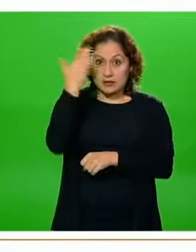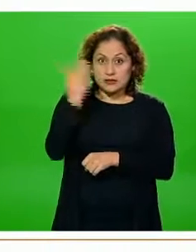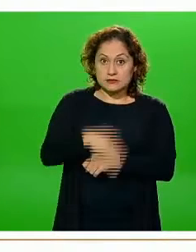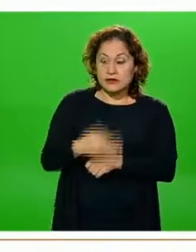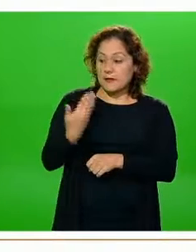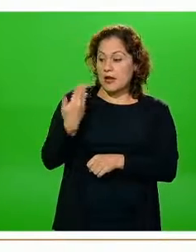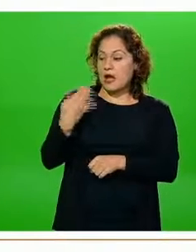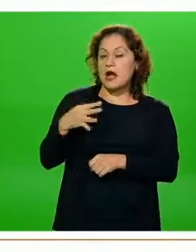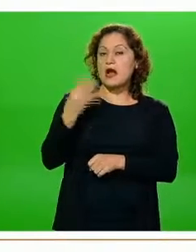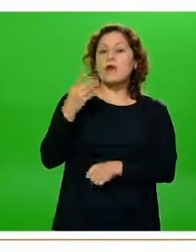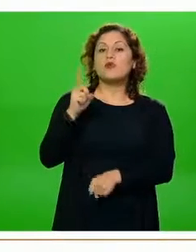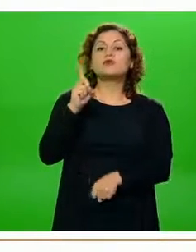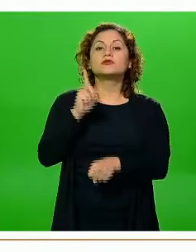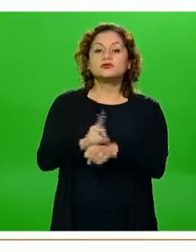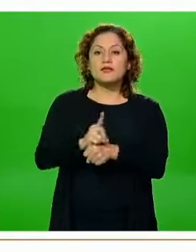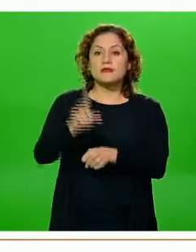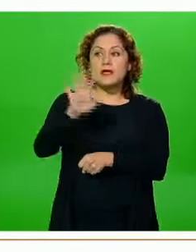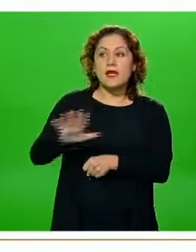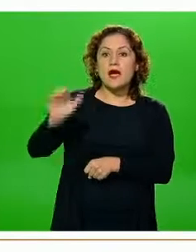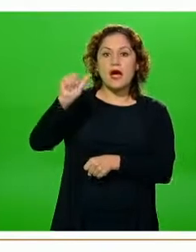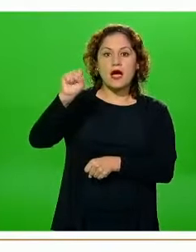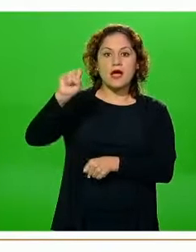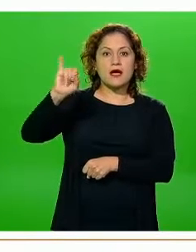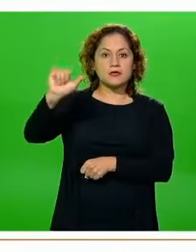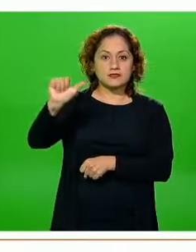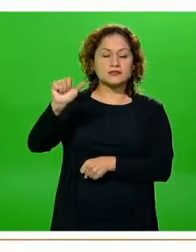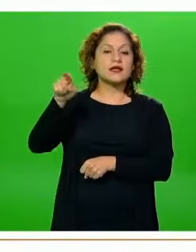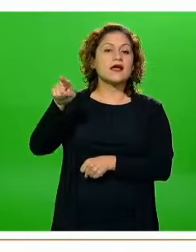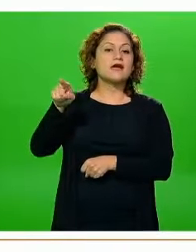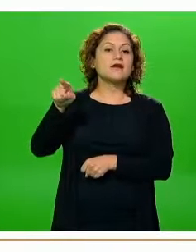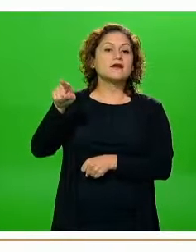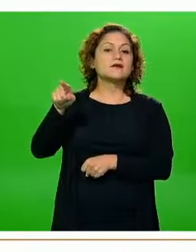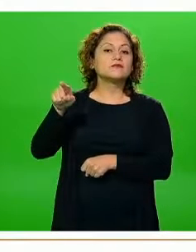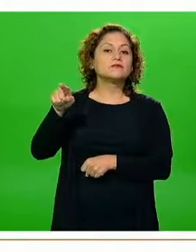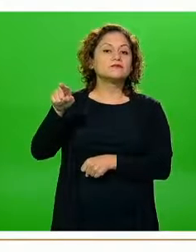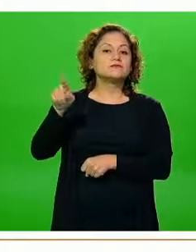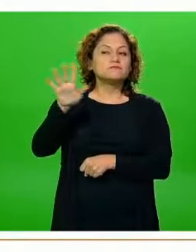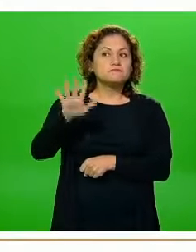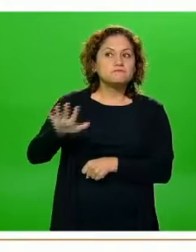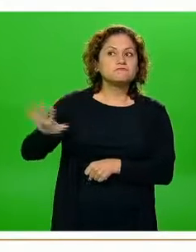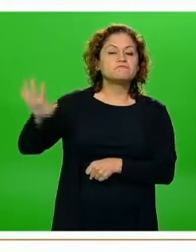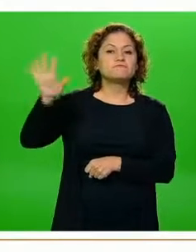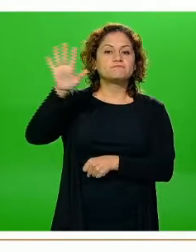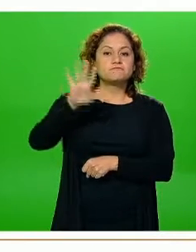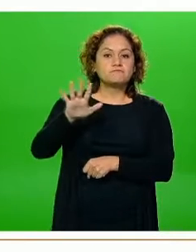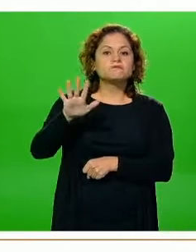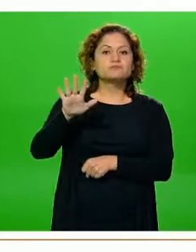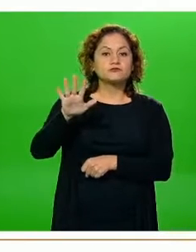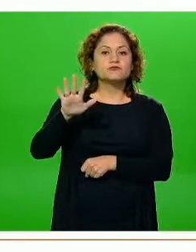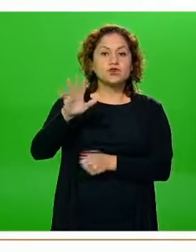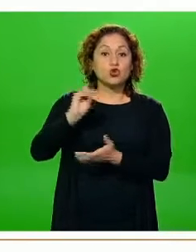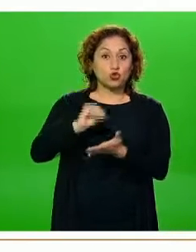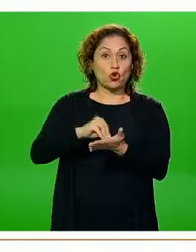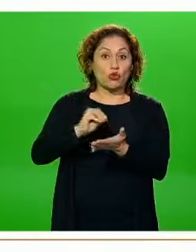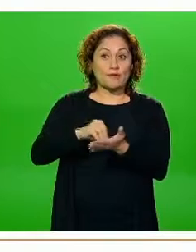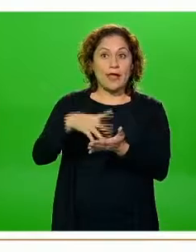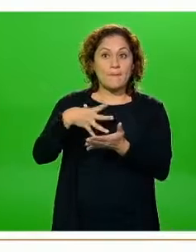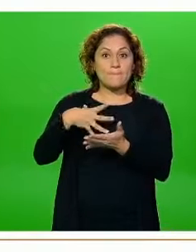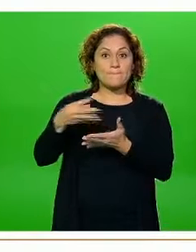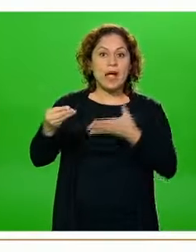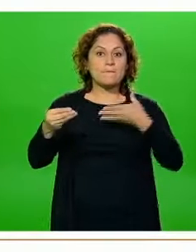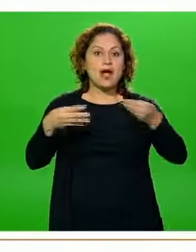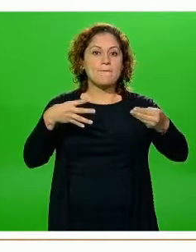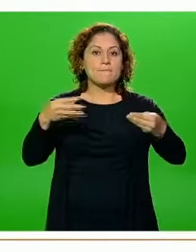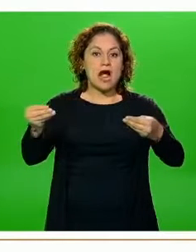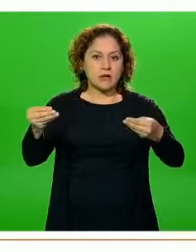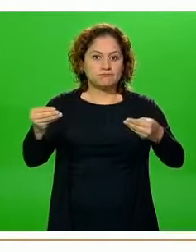días es esta región la que está, digamos, manteniendo una actividad importante, es quien